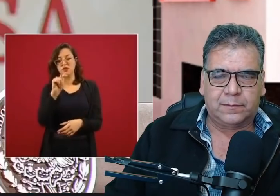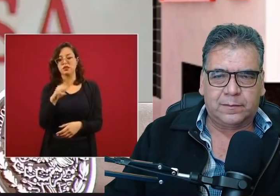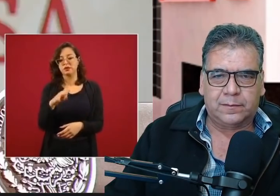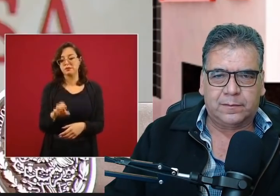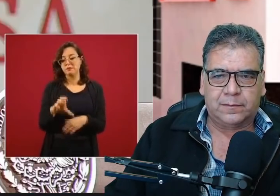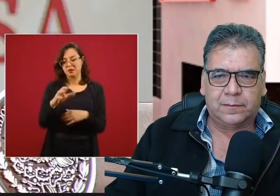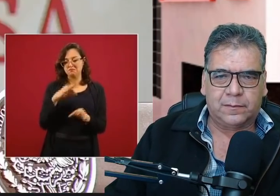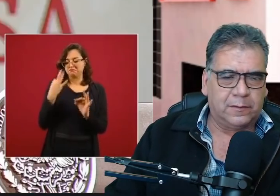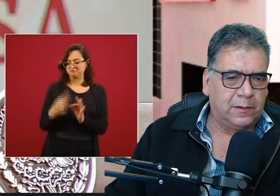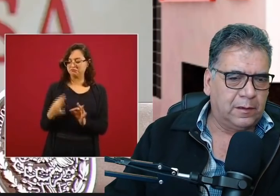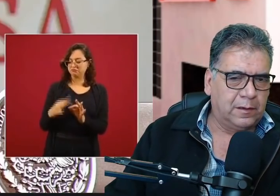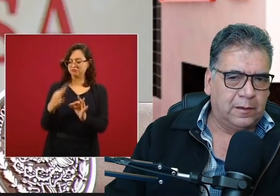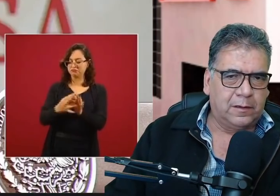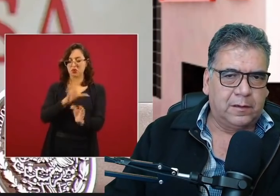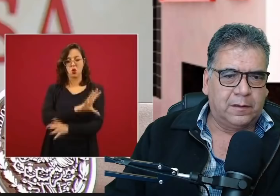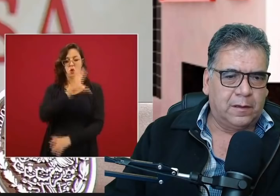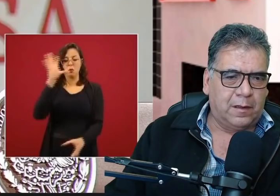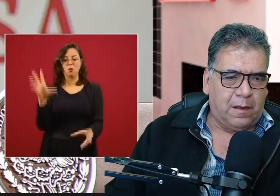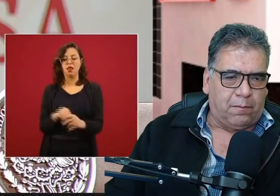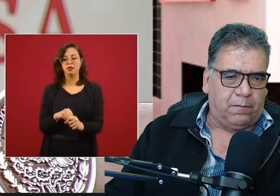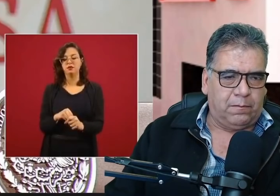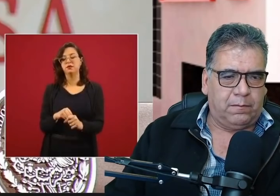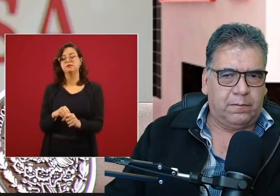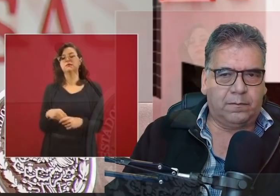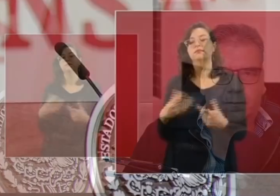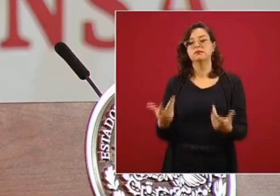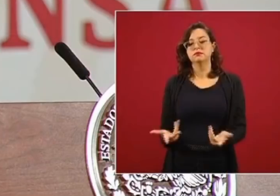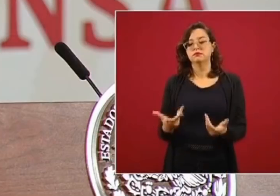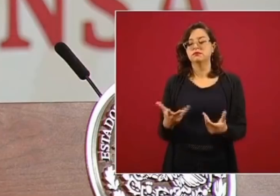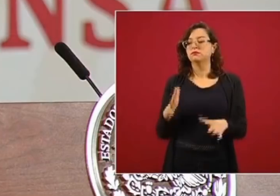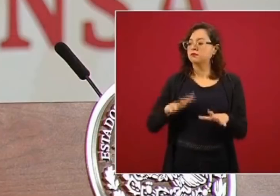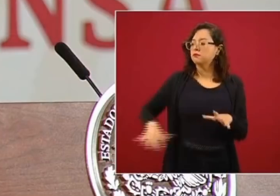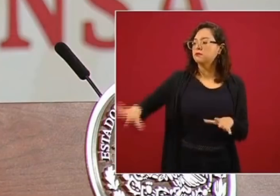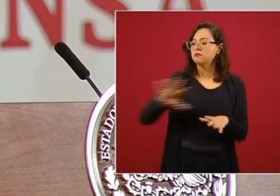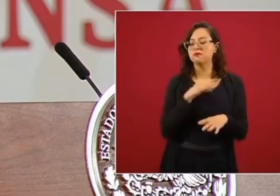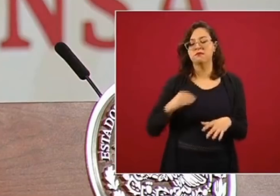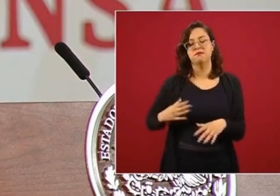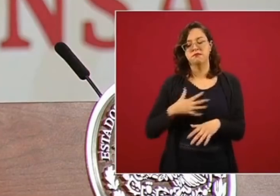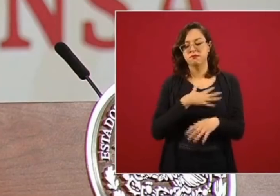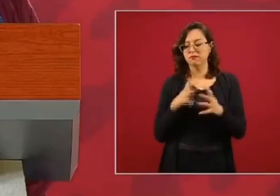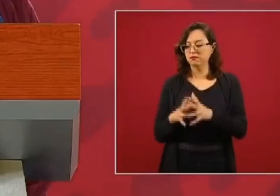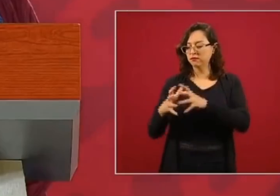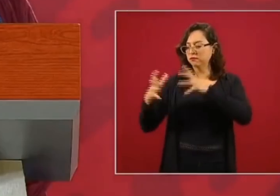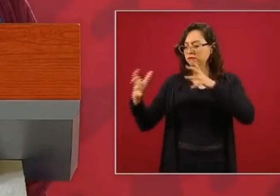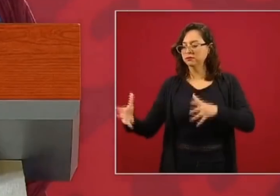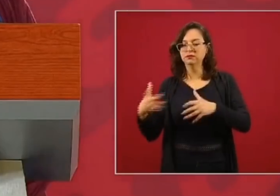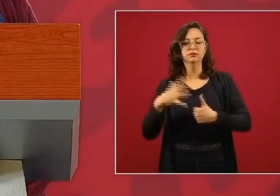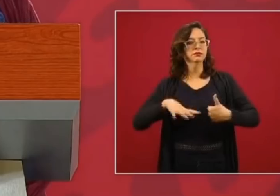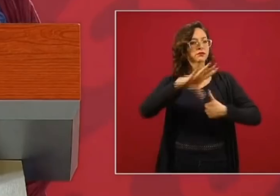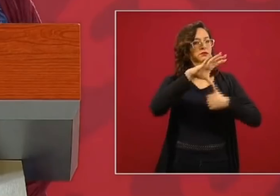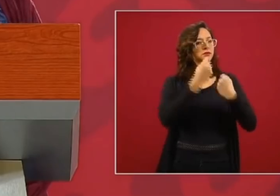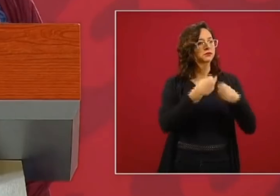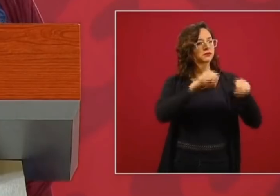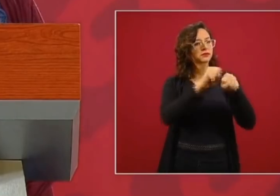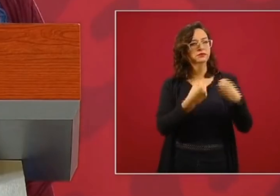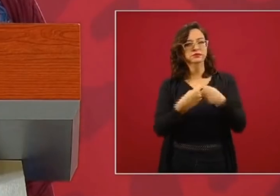tratado y así alinear nuestros objetivos de prosperidad, de crecimiento con los de nuestros socios de América del Norte,